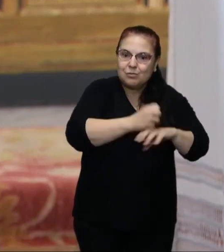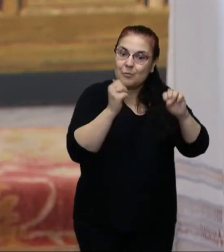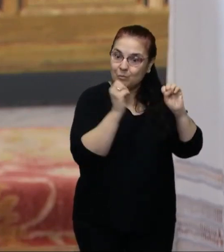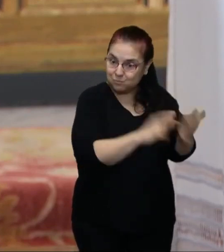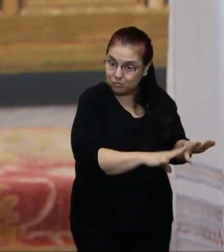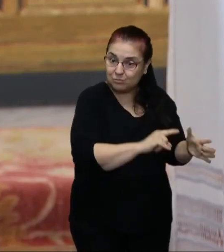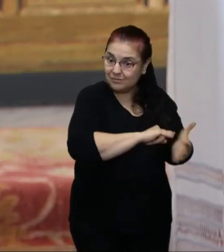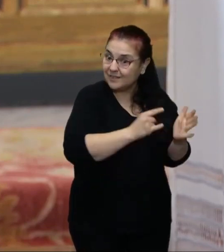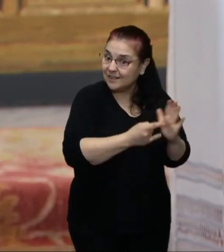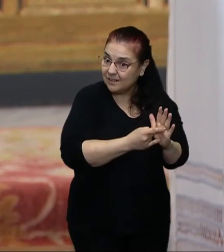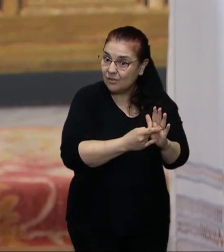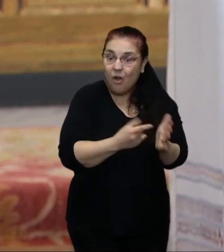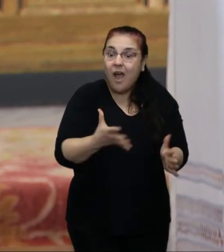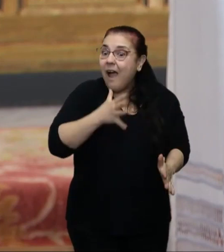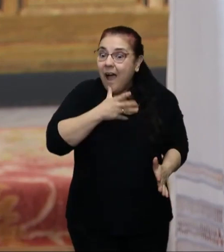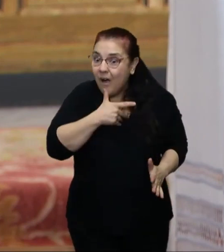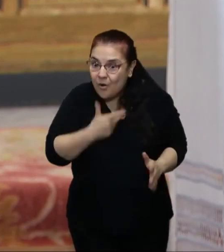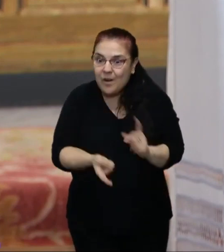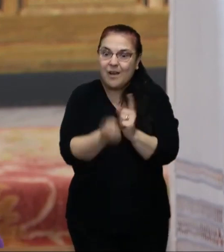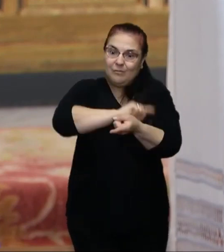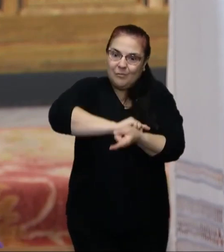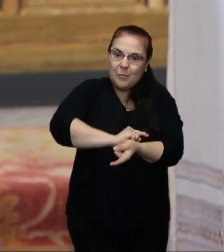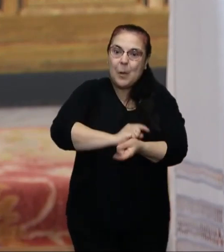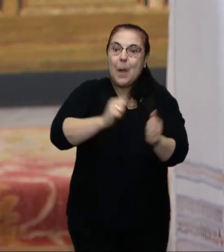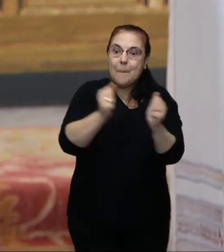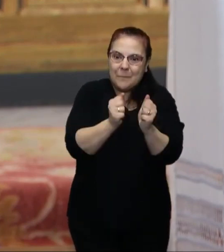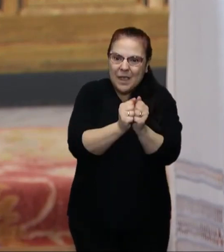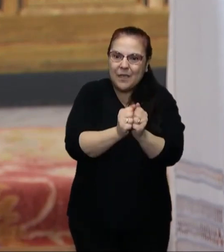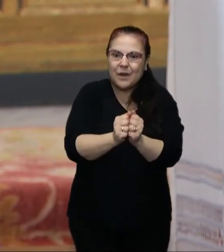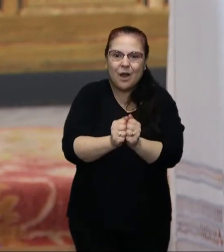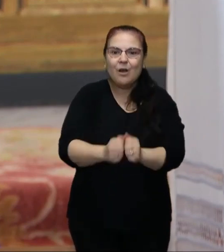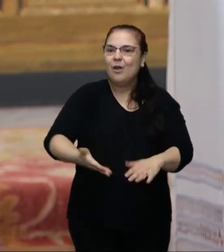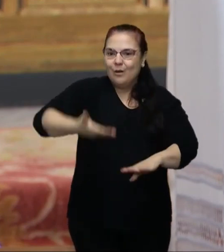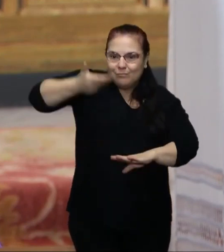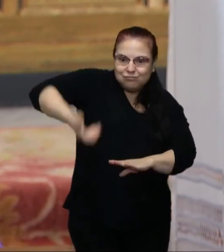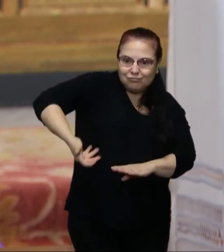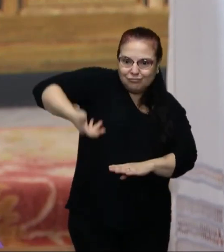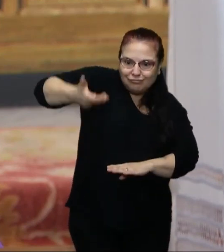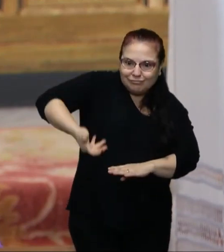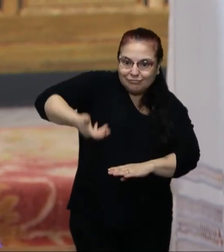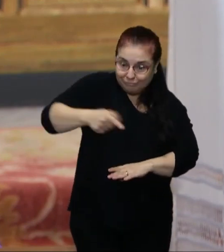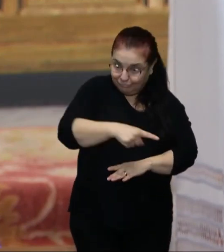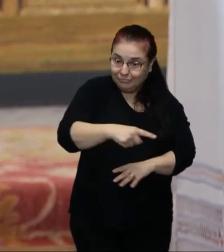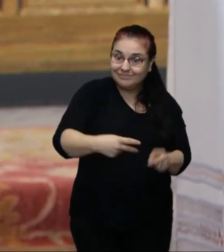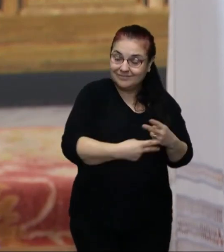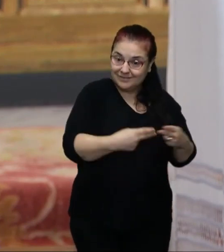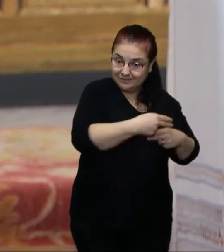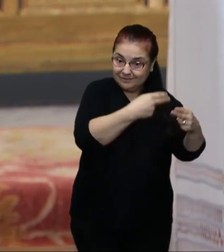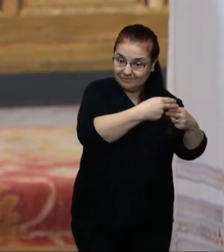que es ahora la piedra clave del edificio?